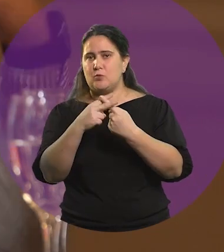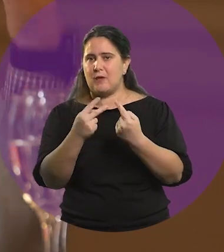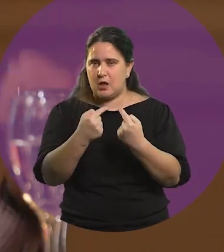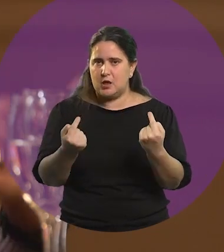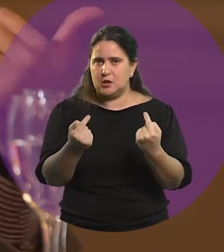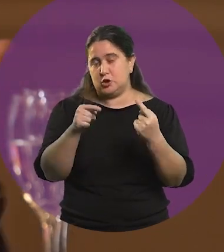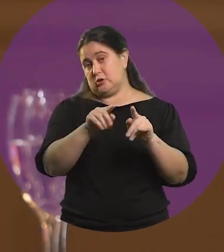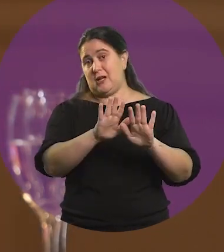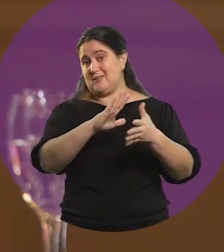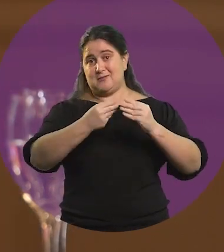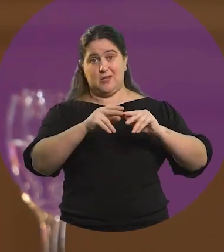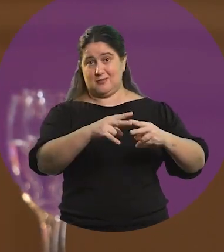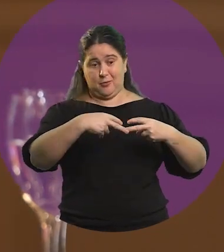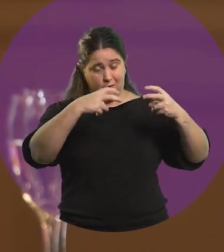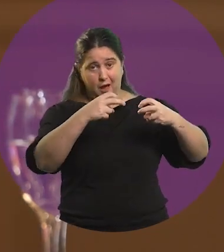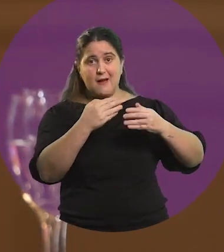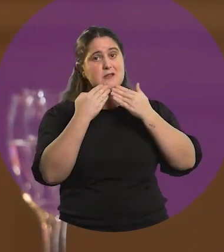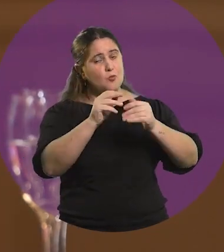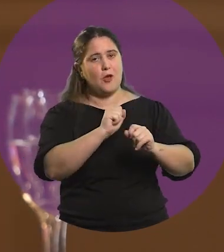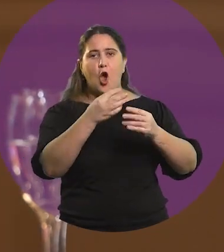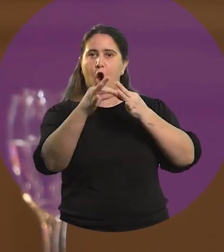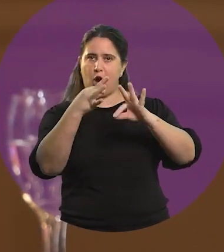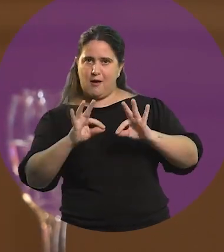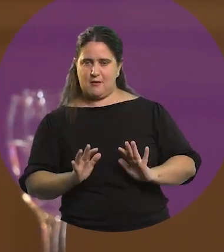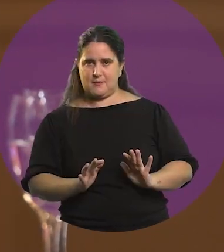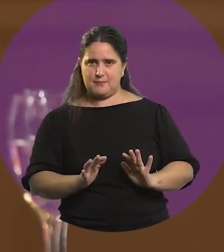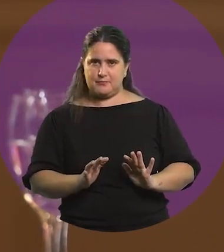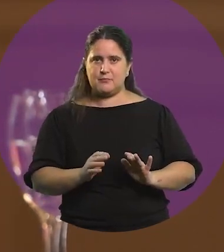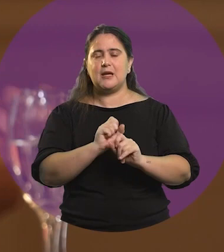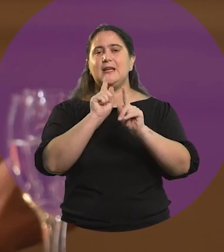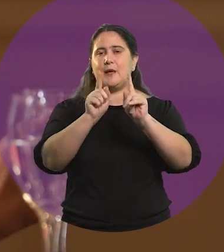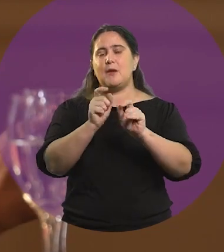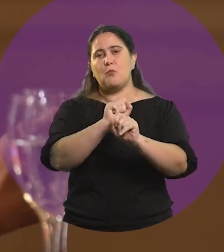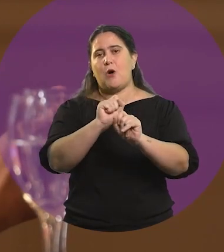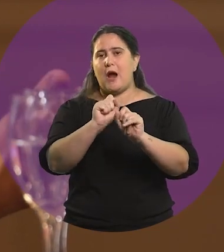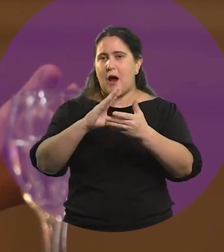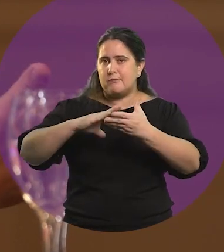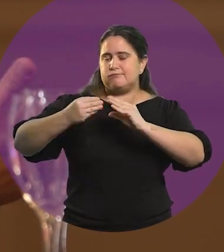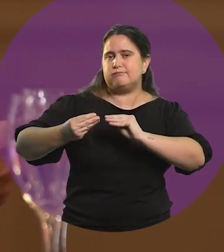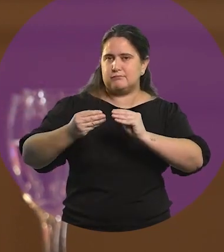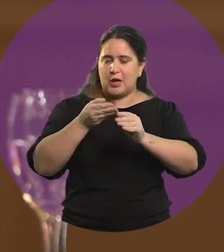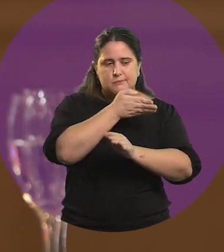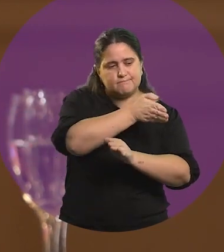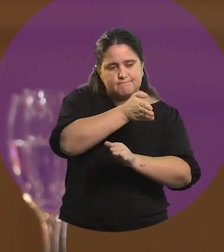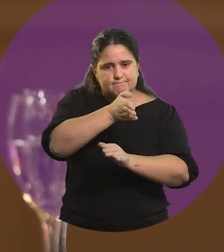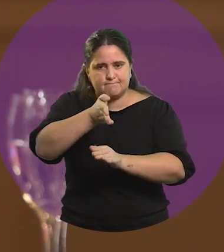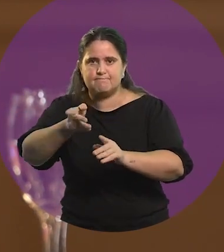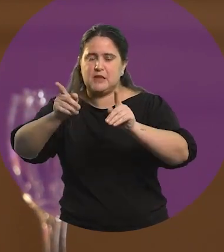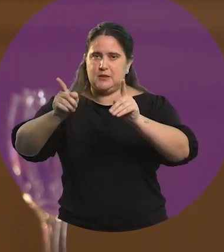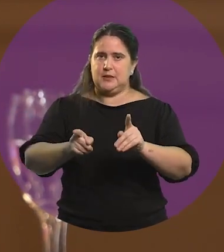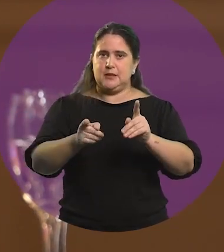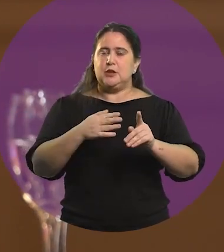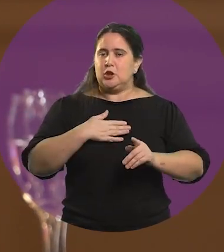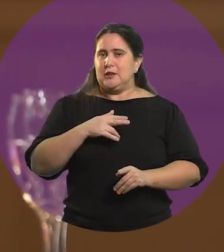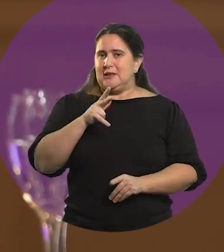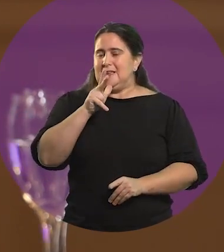instrumentos de este calibre que nos permitan ir corrigiendo el tiro, para que también puedan ser multidimensionales y podamos sumar otras cosas.